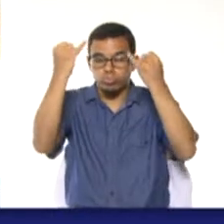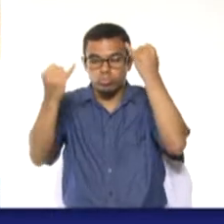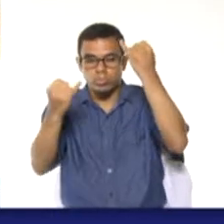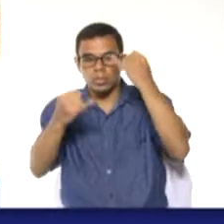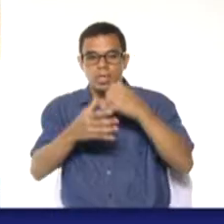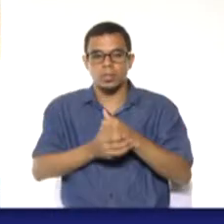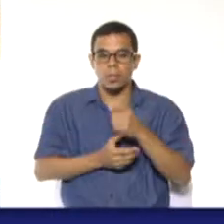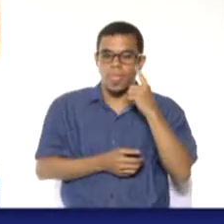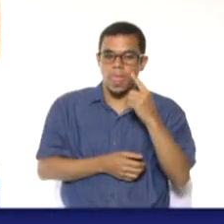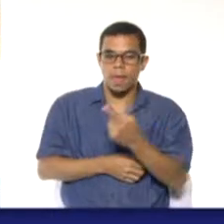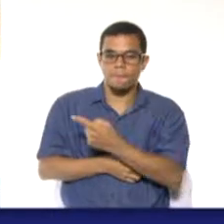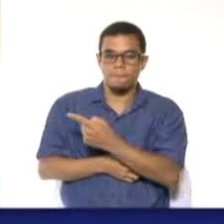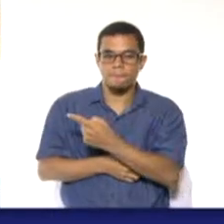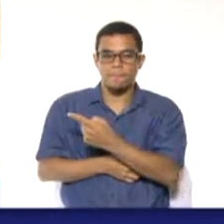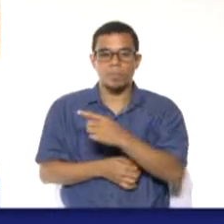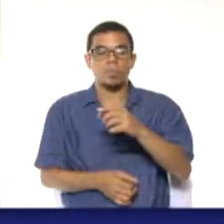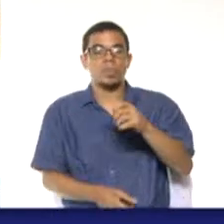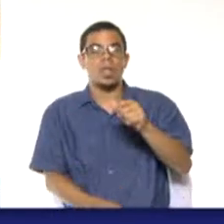que utilizábamos,